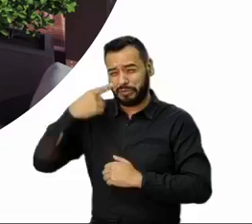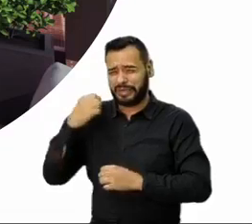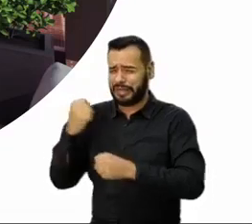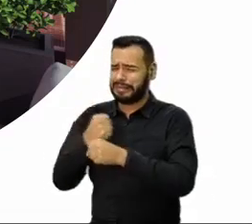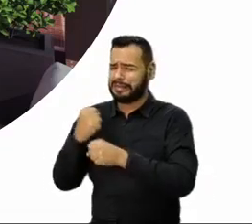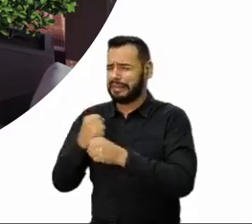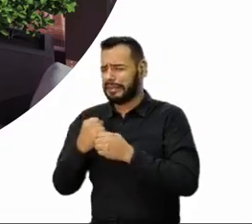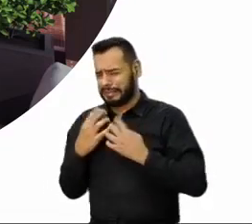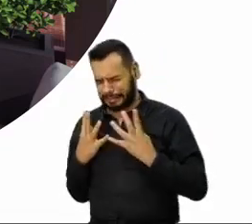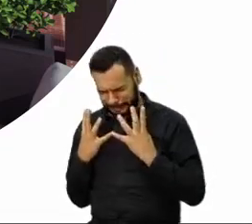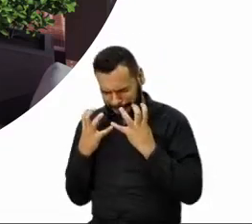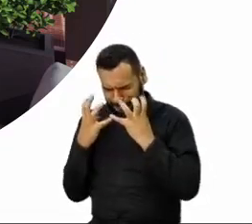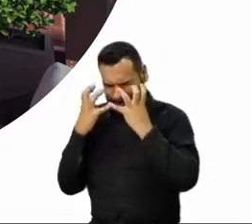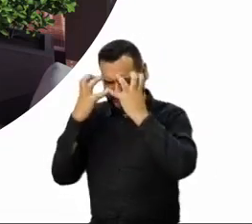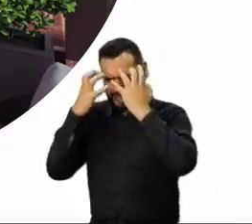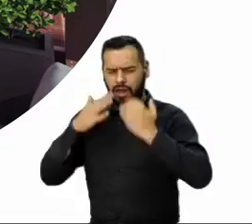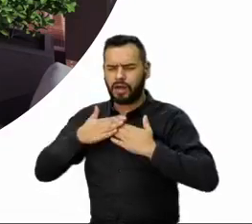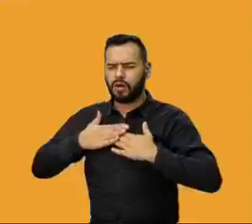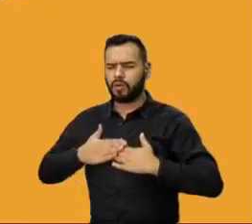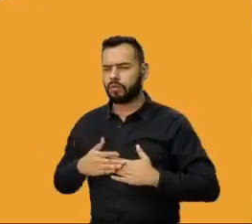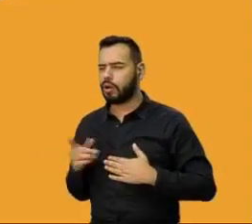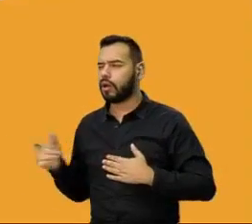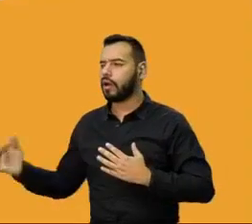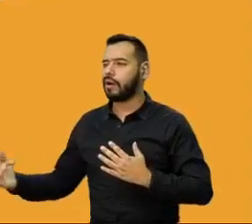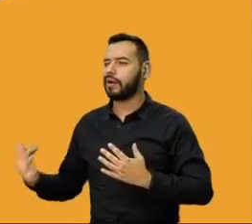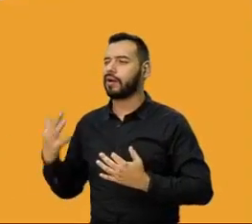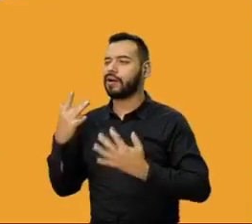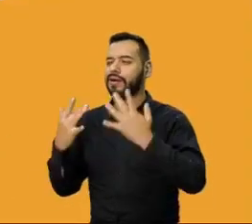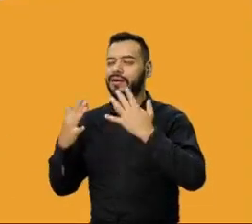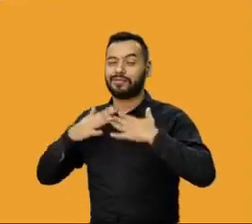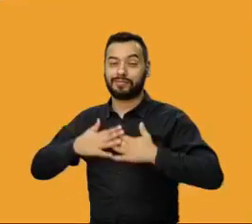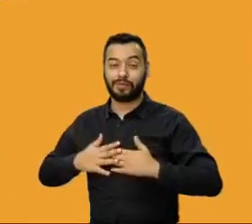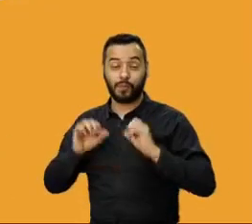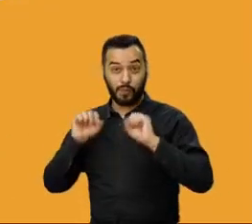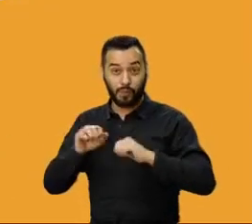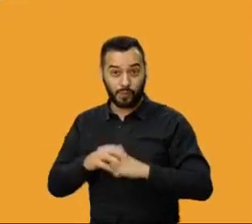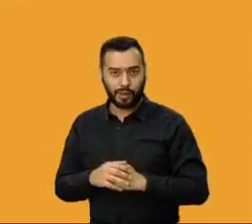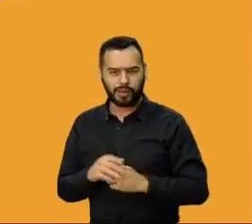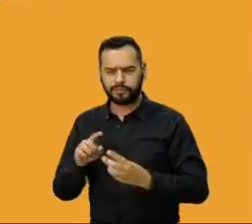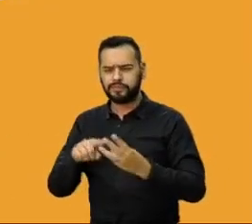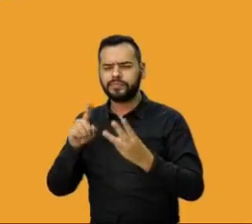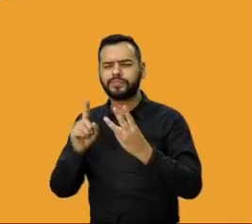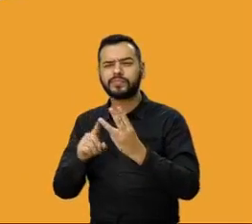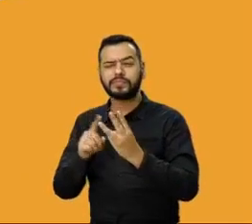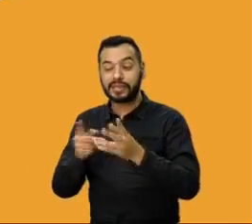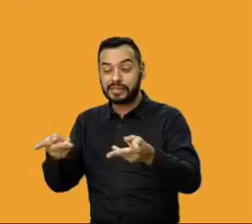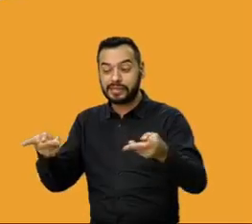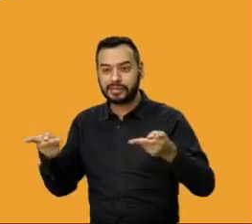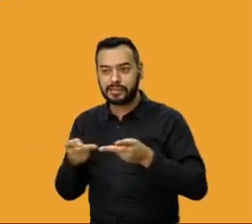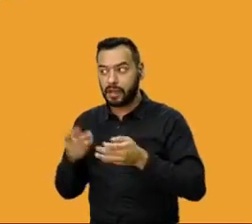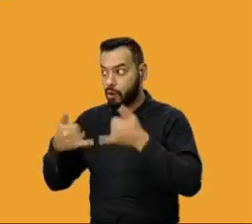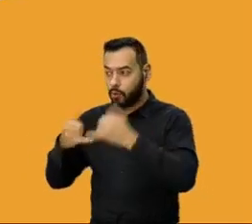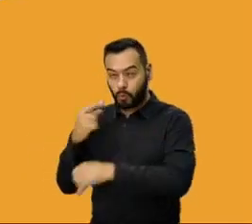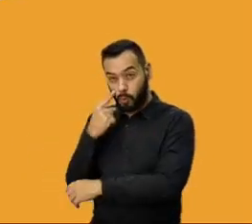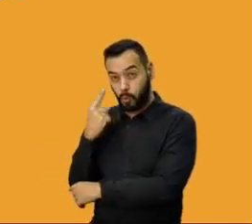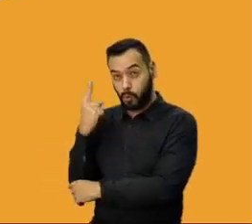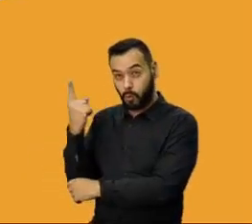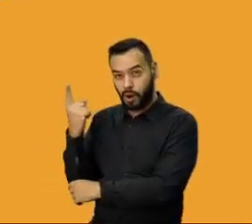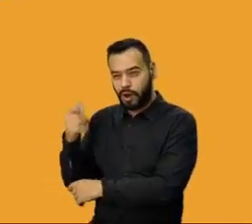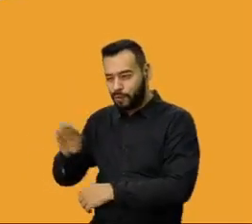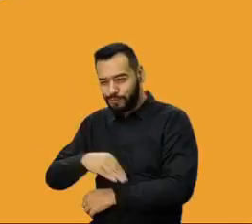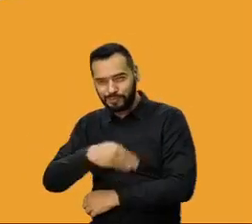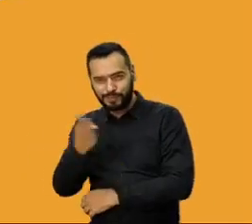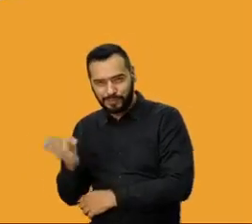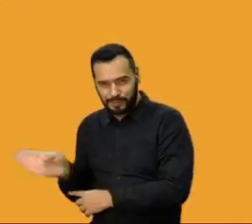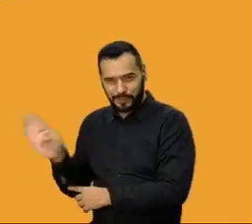tanto estrés y poder dejar relajarnos en nuestro turco asimismo vamos a manejar un salón de juegos como lo estamos viendo en este momento con la mesa de ping